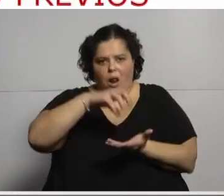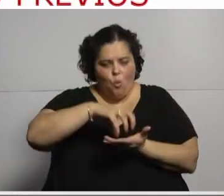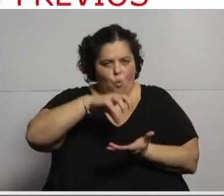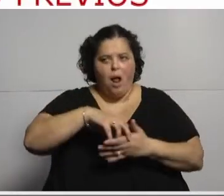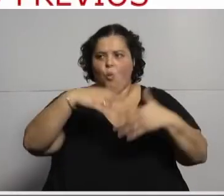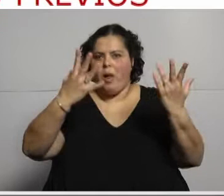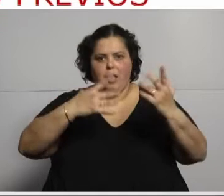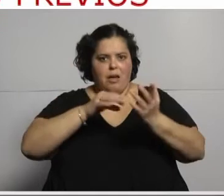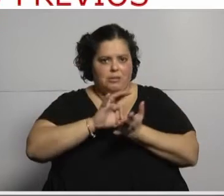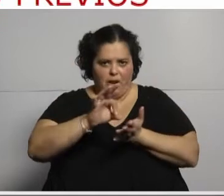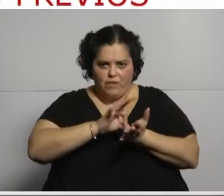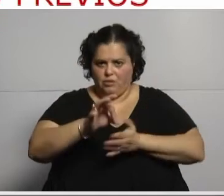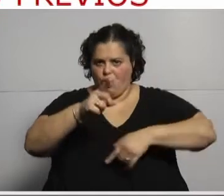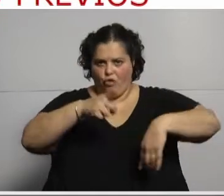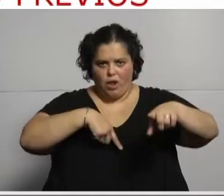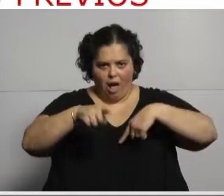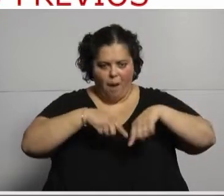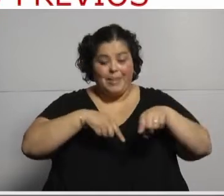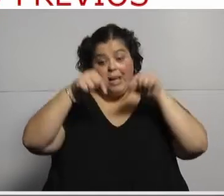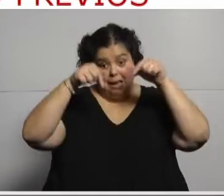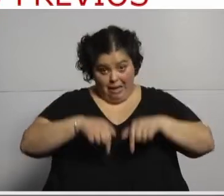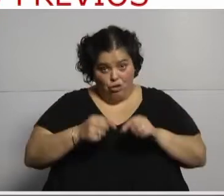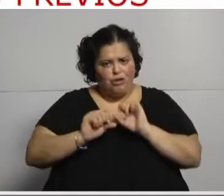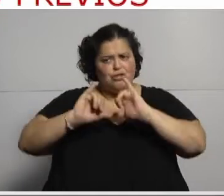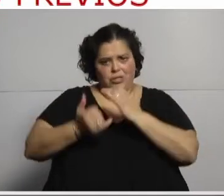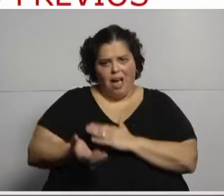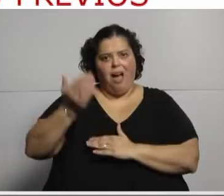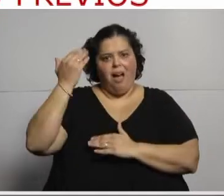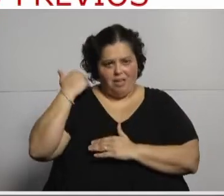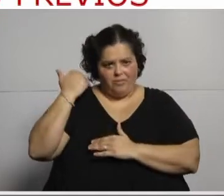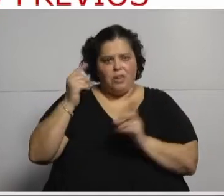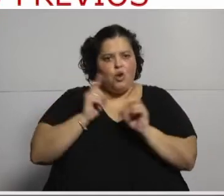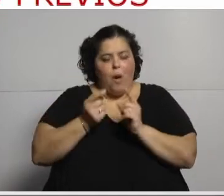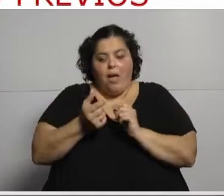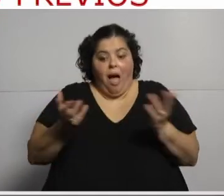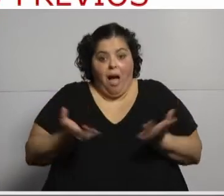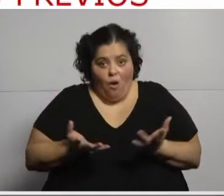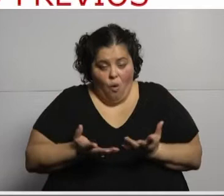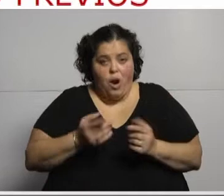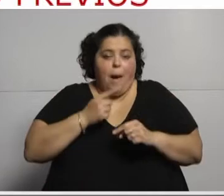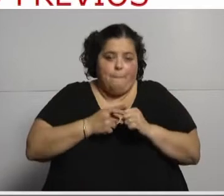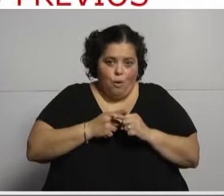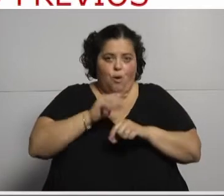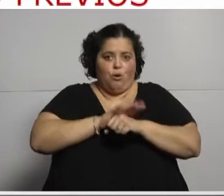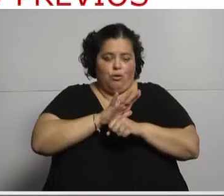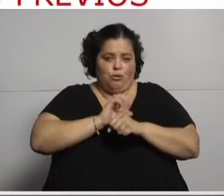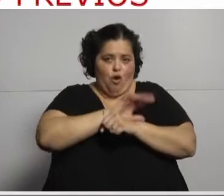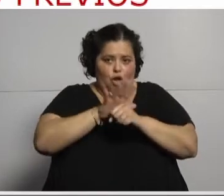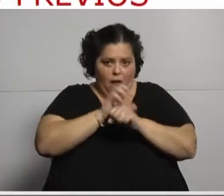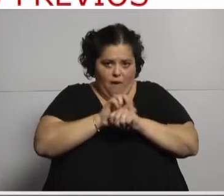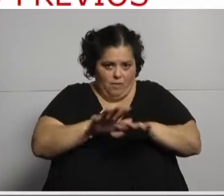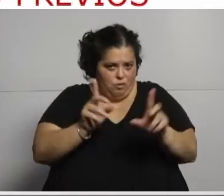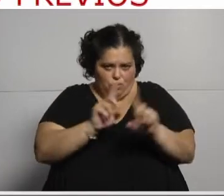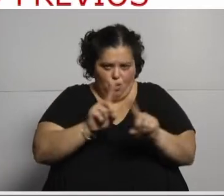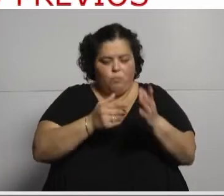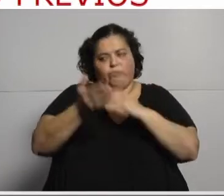porque no lo hemos lanzado recién a propósito de la pandemia, sino que hemos tenido que desplegarlo desde el año 2015 más